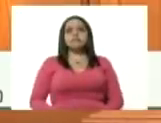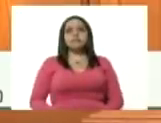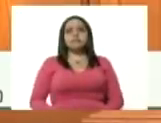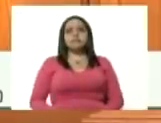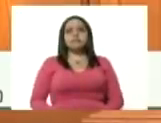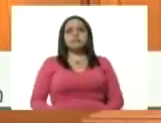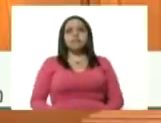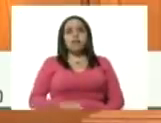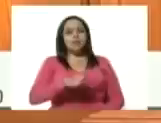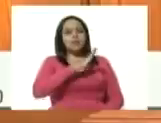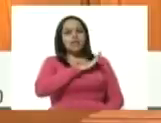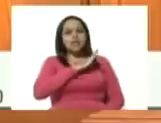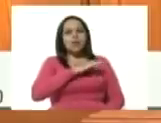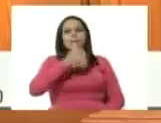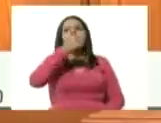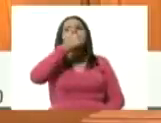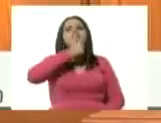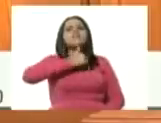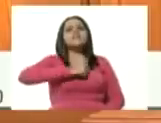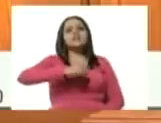hemos tenido paciencia,